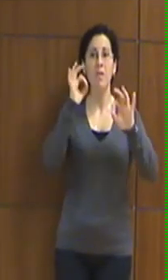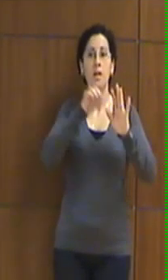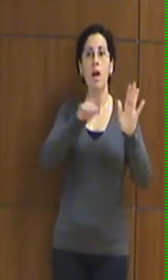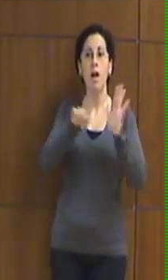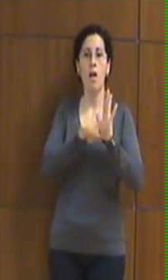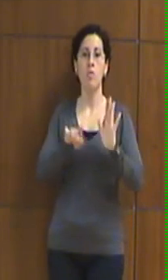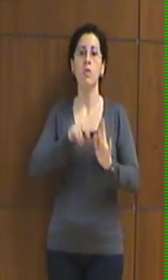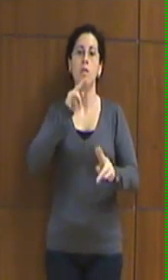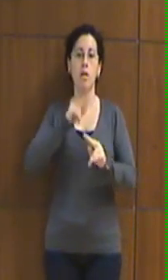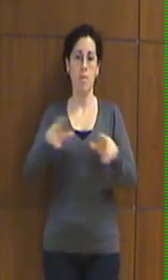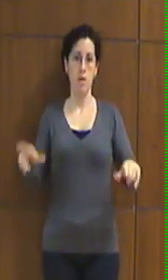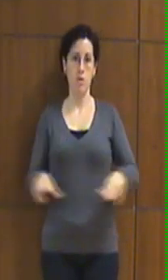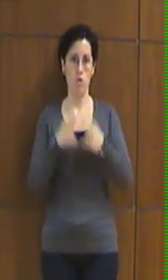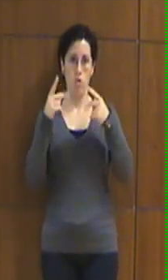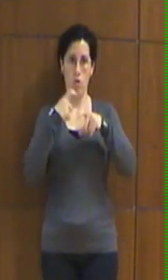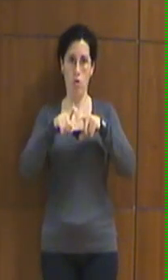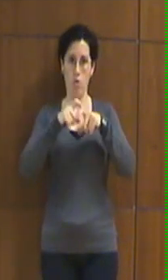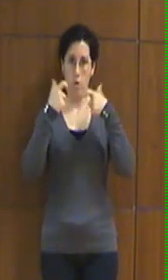poder